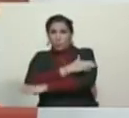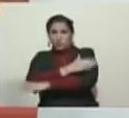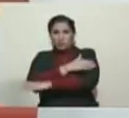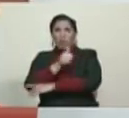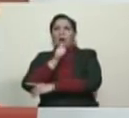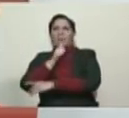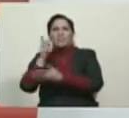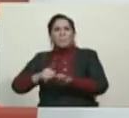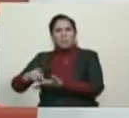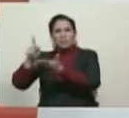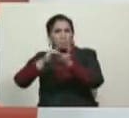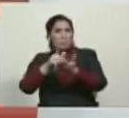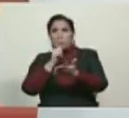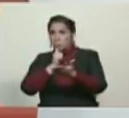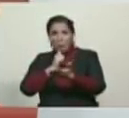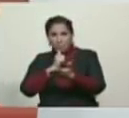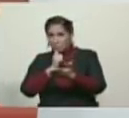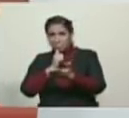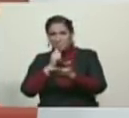a llorar?